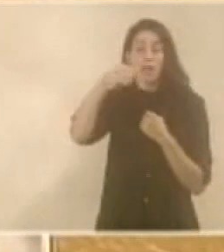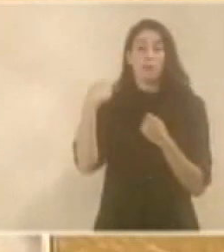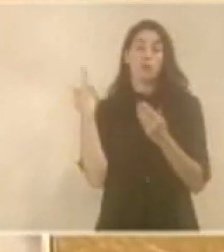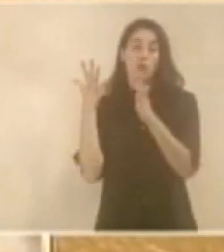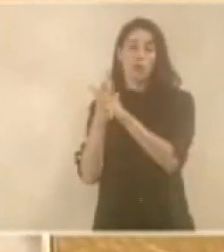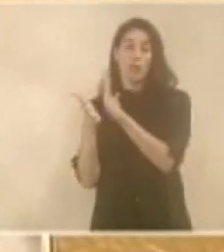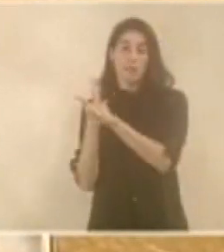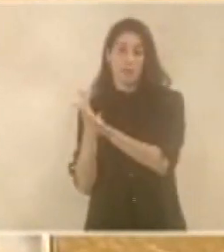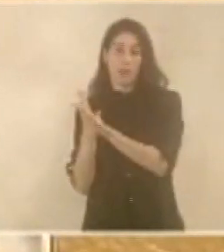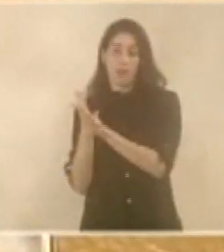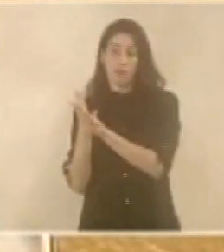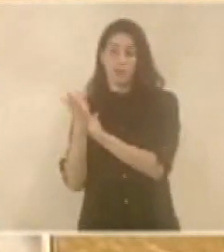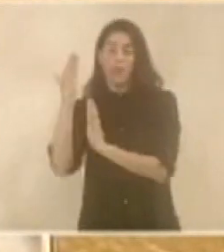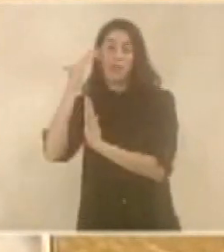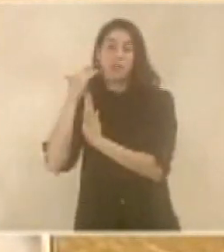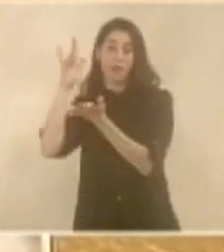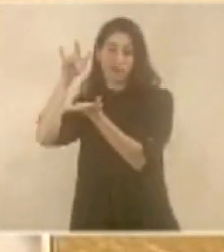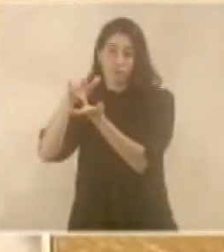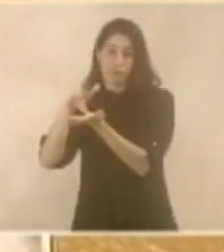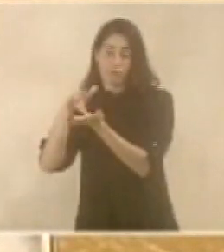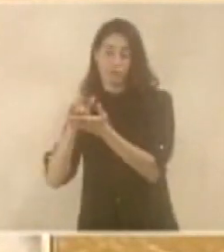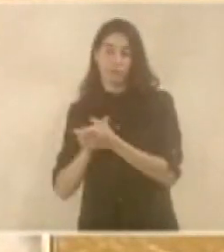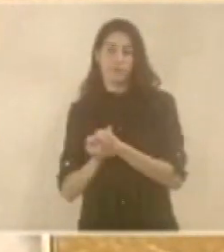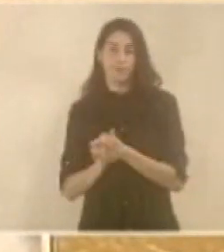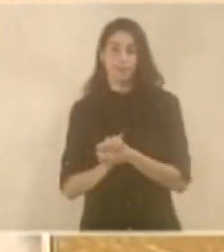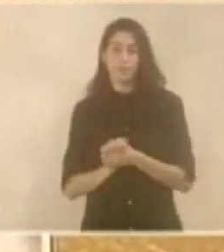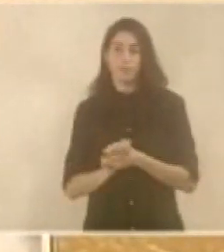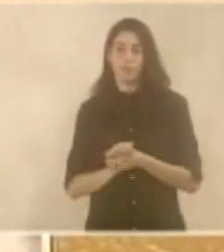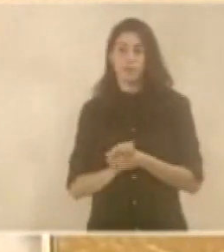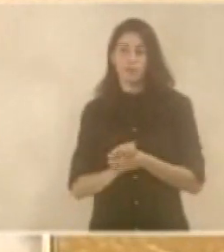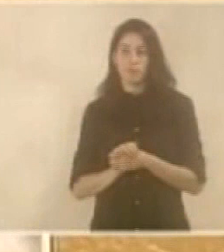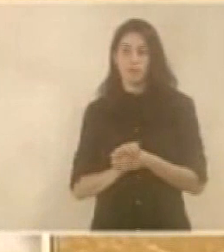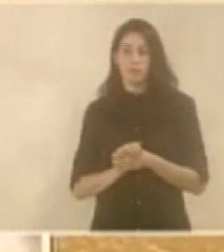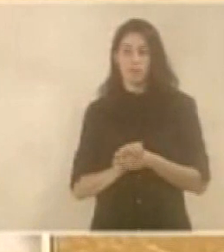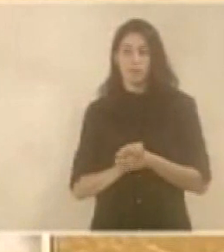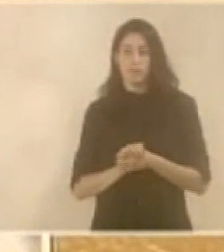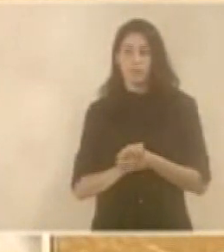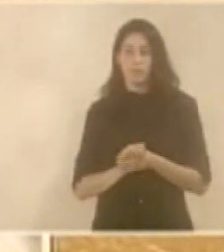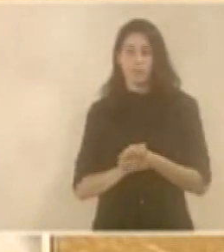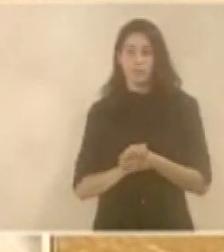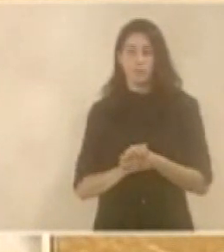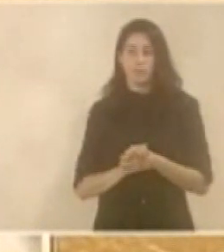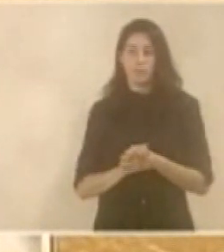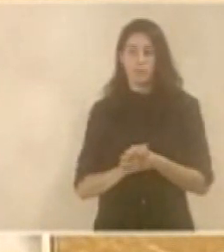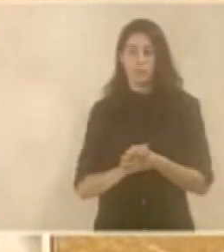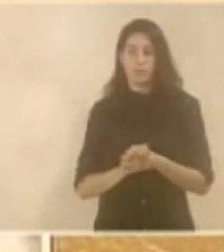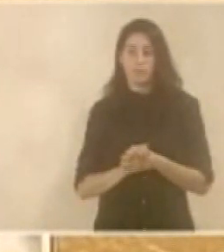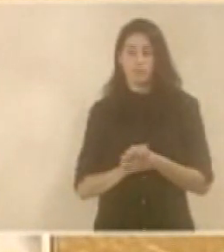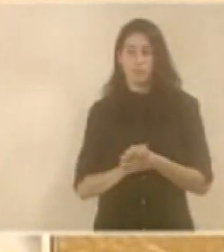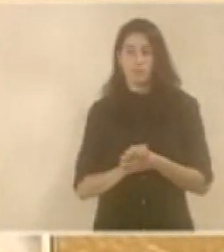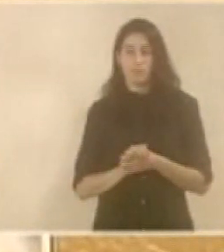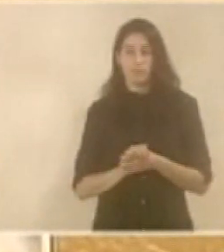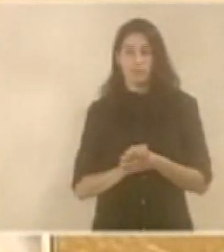entrar en detalles del mismo, puesto que son perfectamente conocidos por los presentes y que podemos encontrar sintetizados en apenas 3